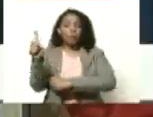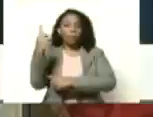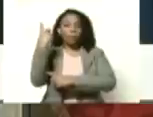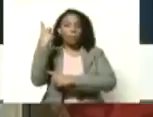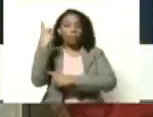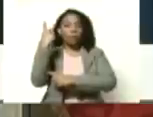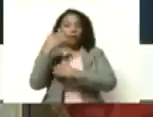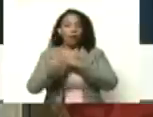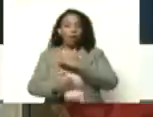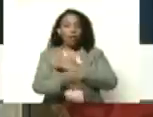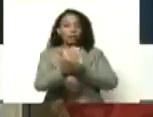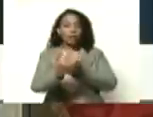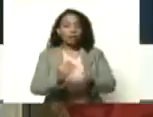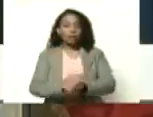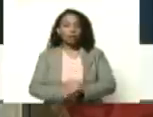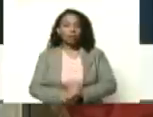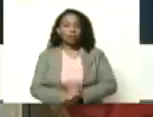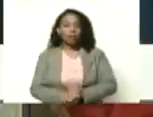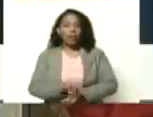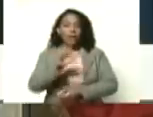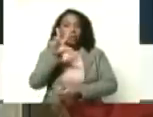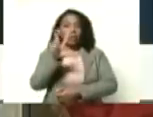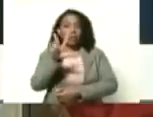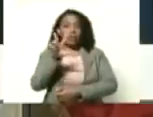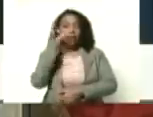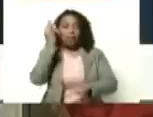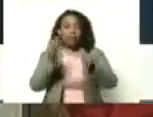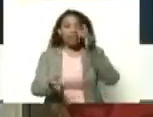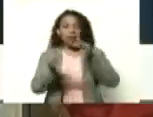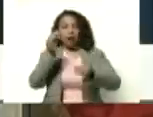avanzada tres fiscales